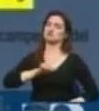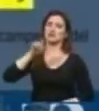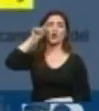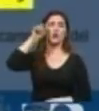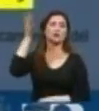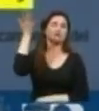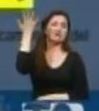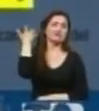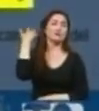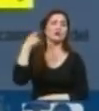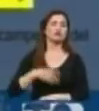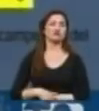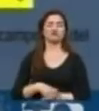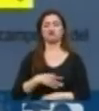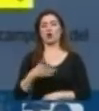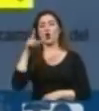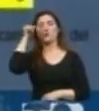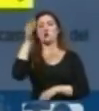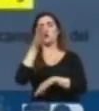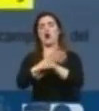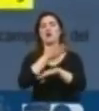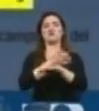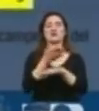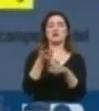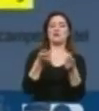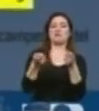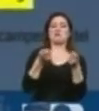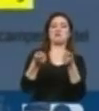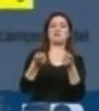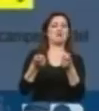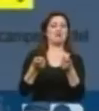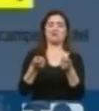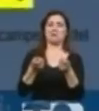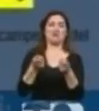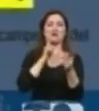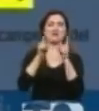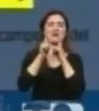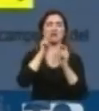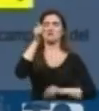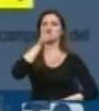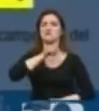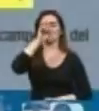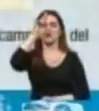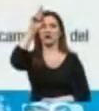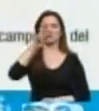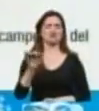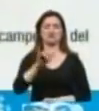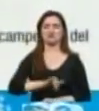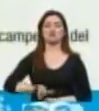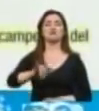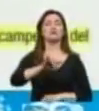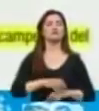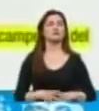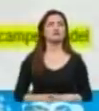recuerdan lastimosamente a la prepotencia del gobierno anterior que no va con nuestros principios de diálogo, tolerancia y respeto. Y